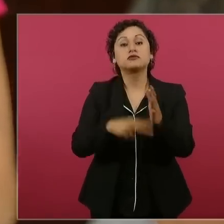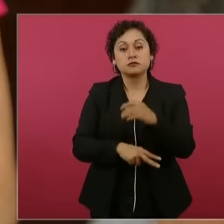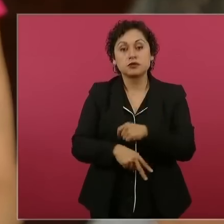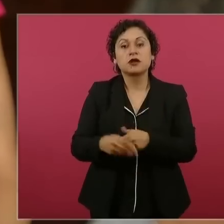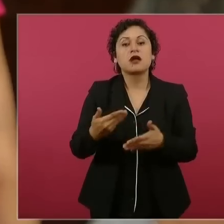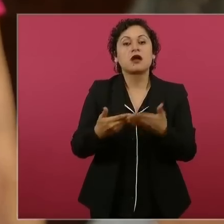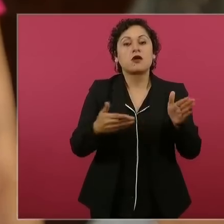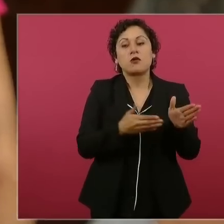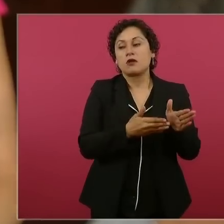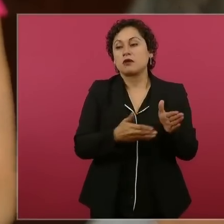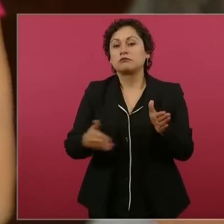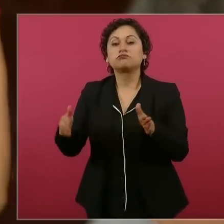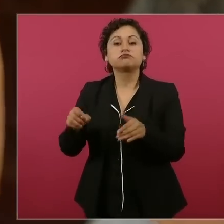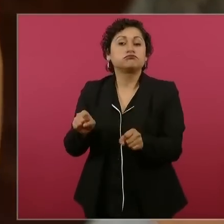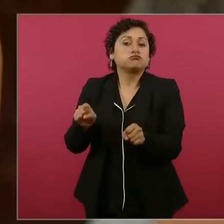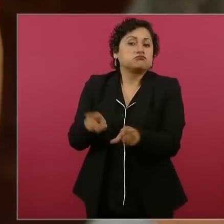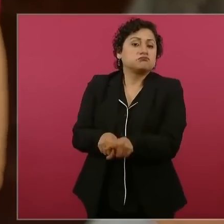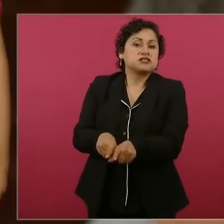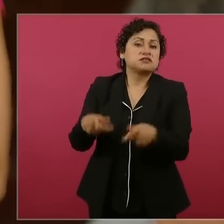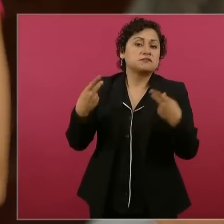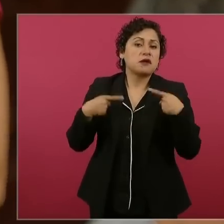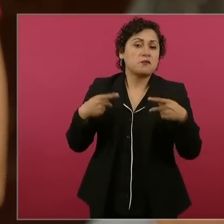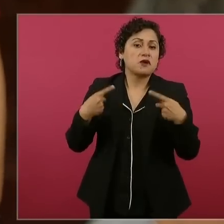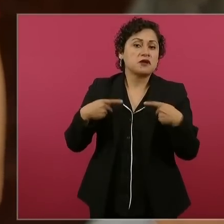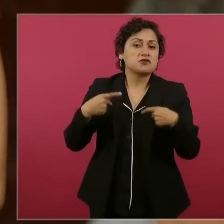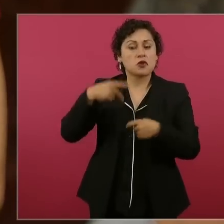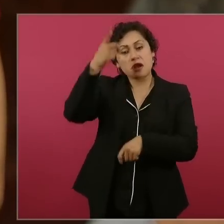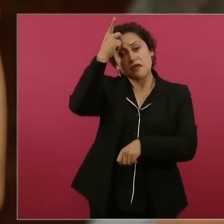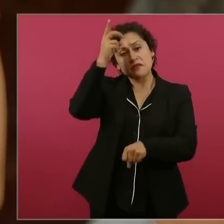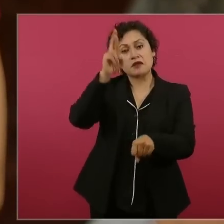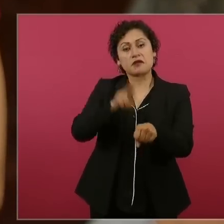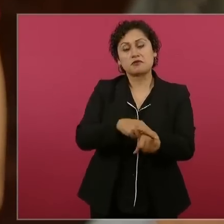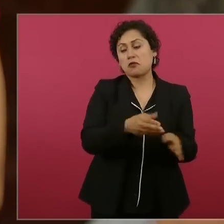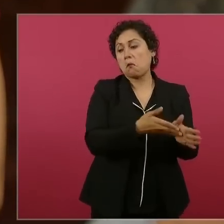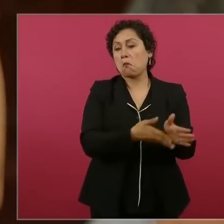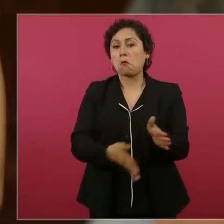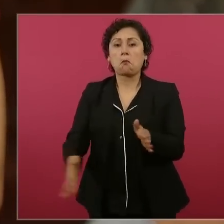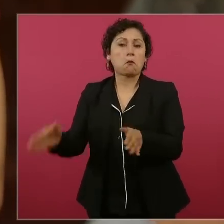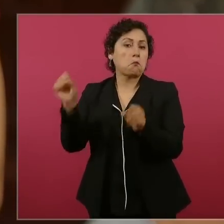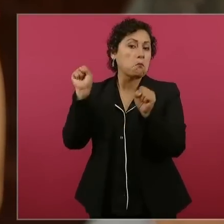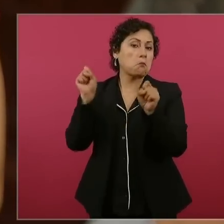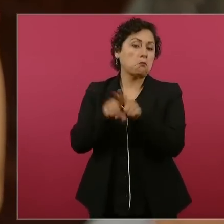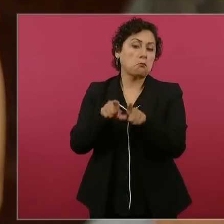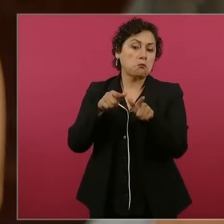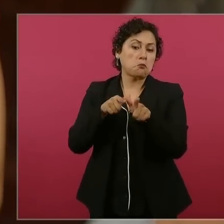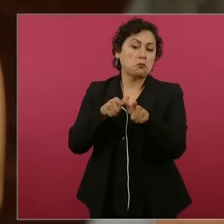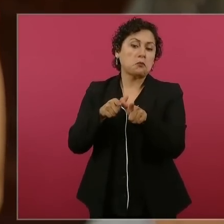al frente la misma persona que empezó desde